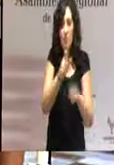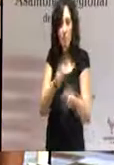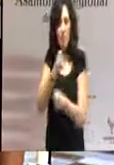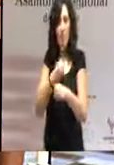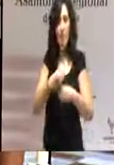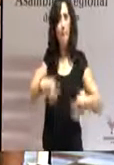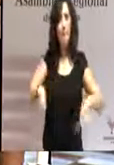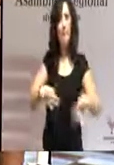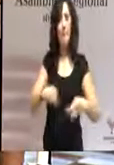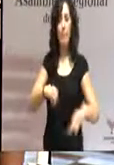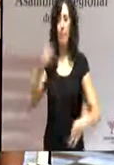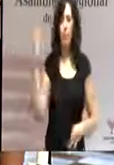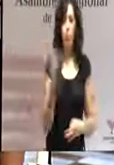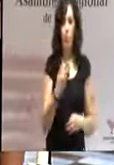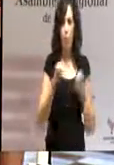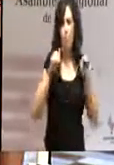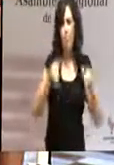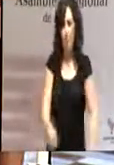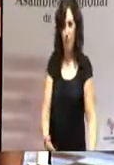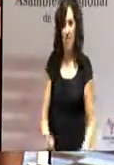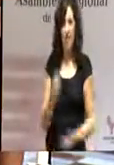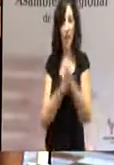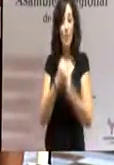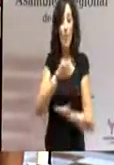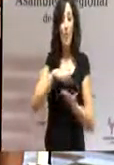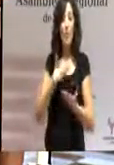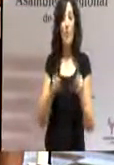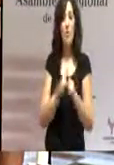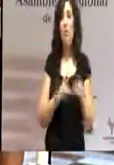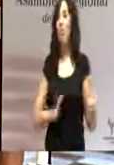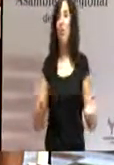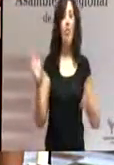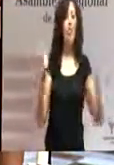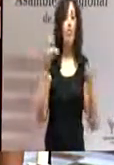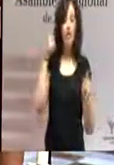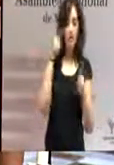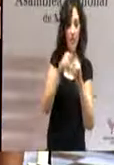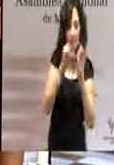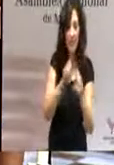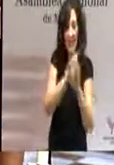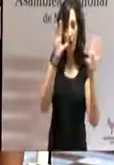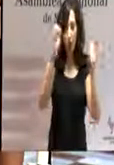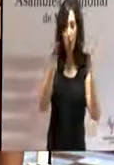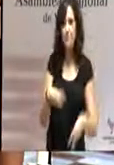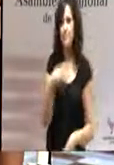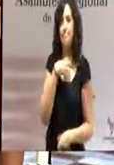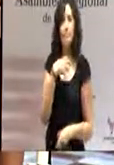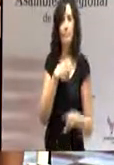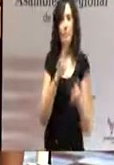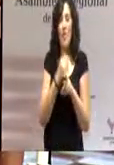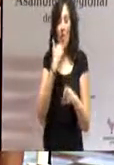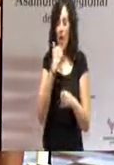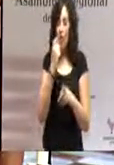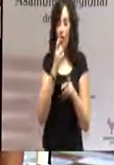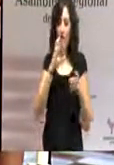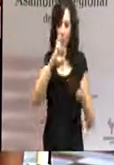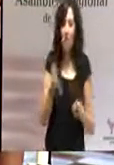La economía regional no puede seguir a la deriva. Esta región no puede seguir con su política de escaparate, sin objetivos